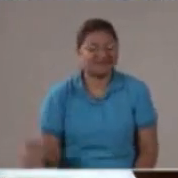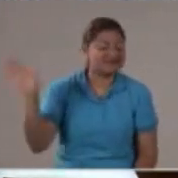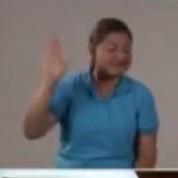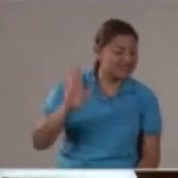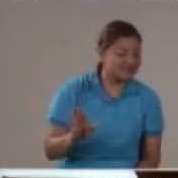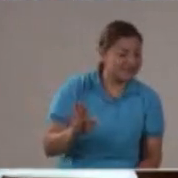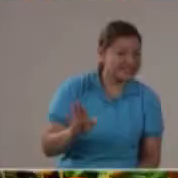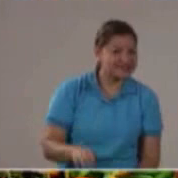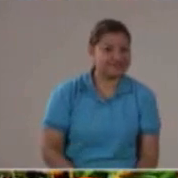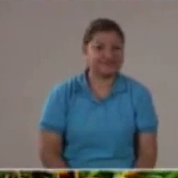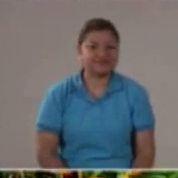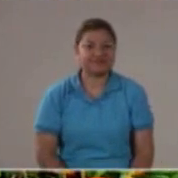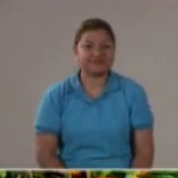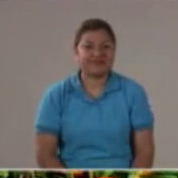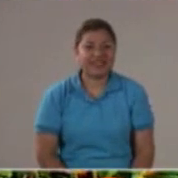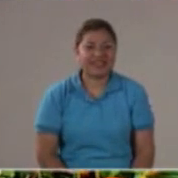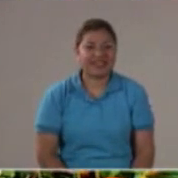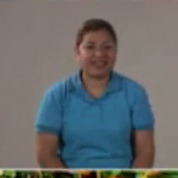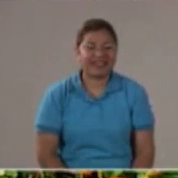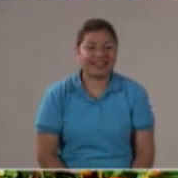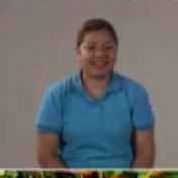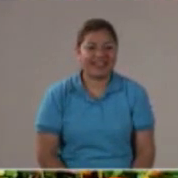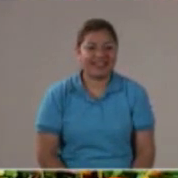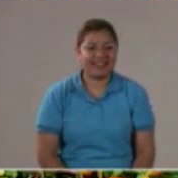Hagan cola.